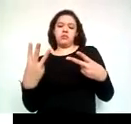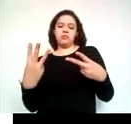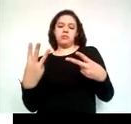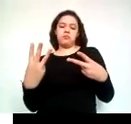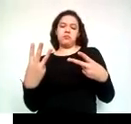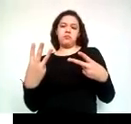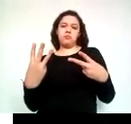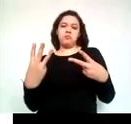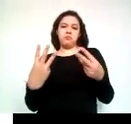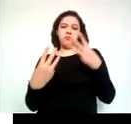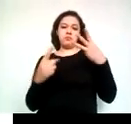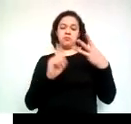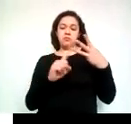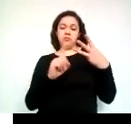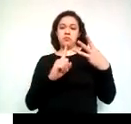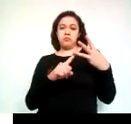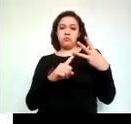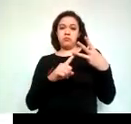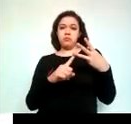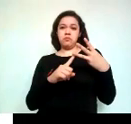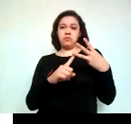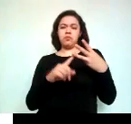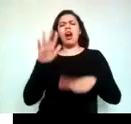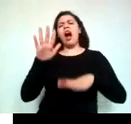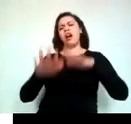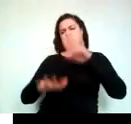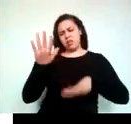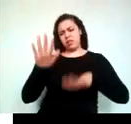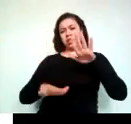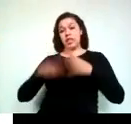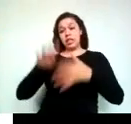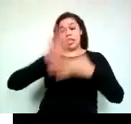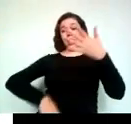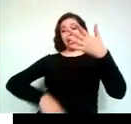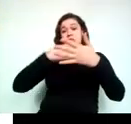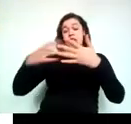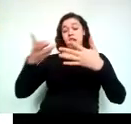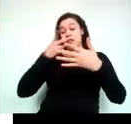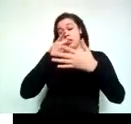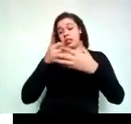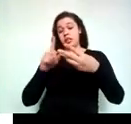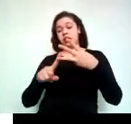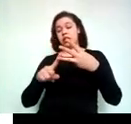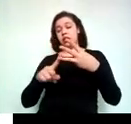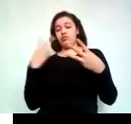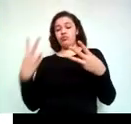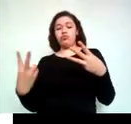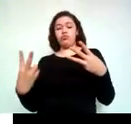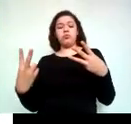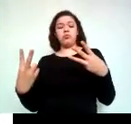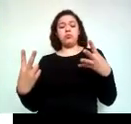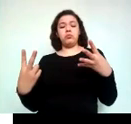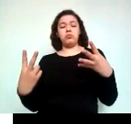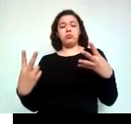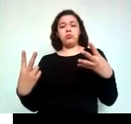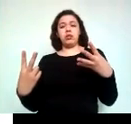En la siguiente pregunta contesto algunas veces y de acuerdo a la tabla el valor debe ser 2. En la siguiente pregunta